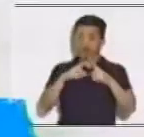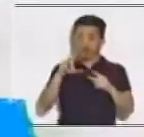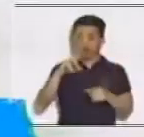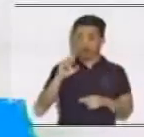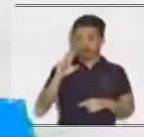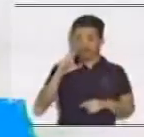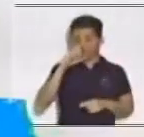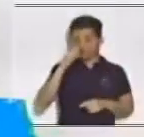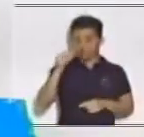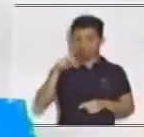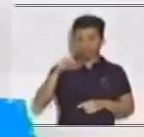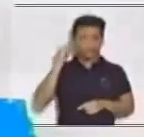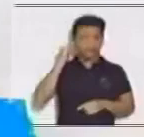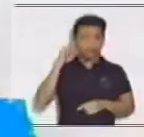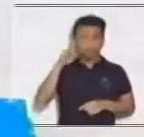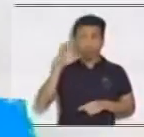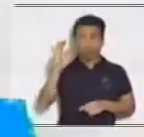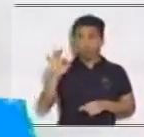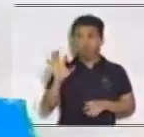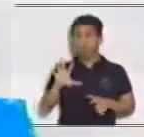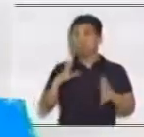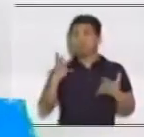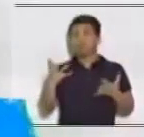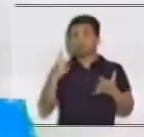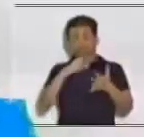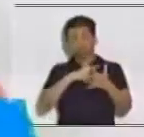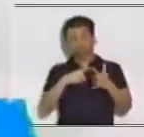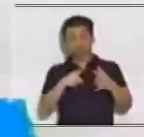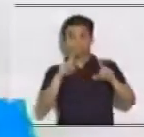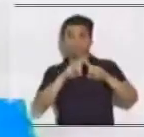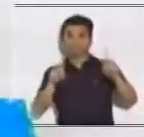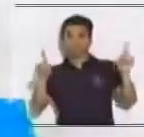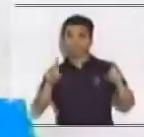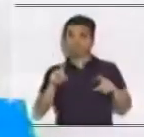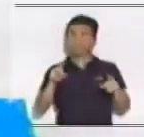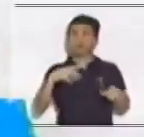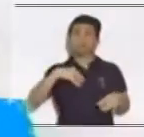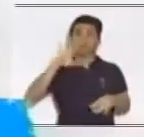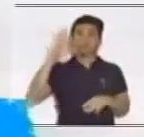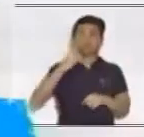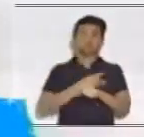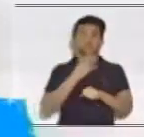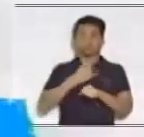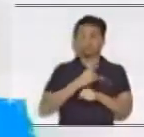rectángulo. ¿Qué tipos de triángulos rectángulos son los que más se usan?